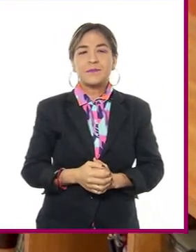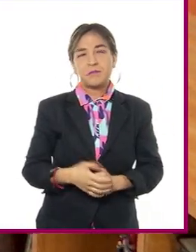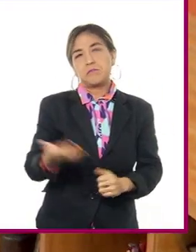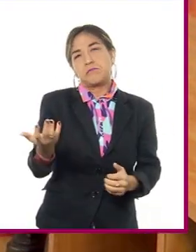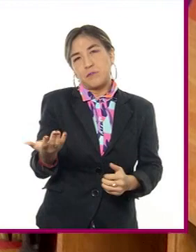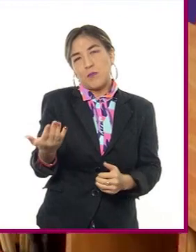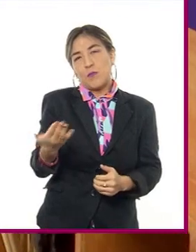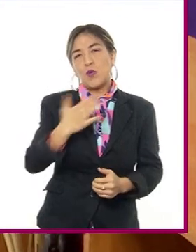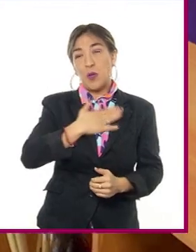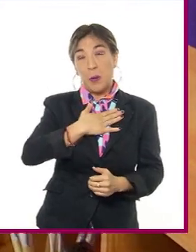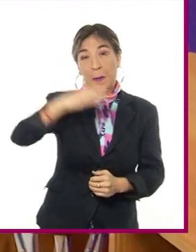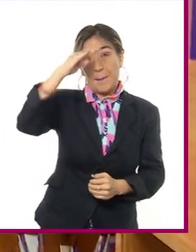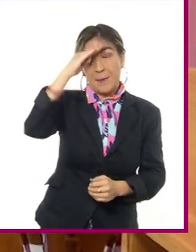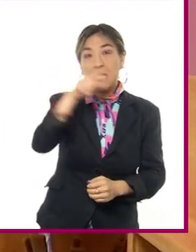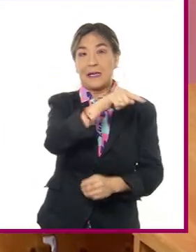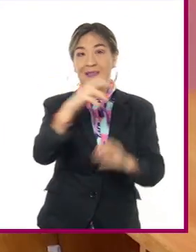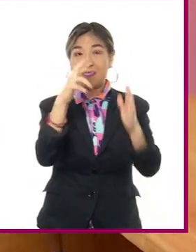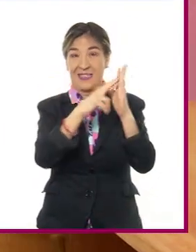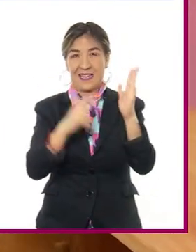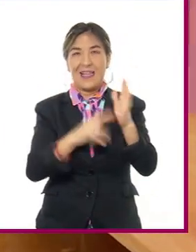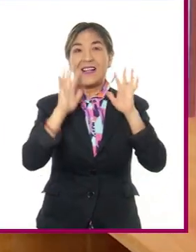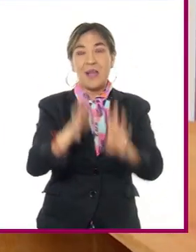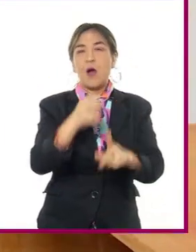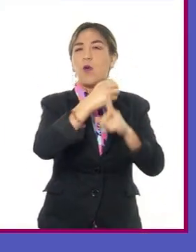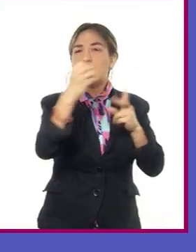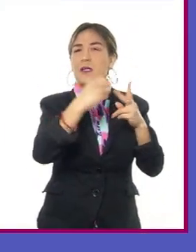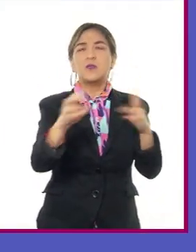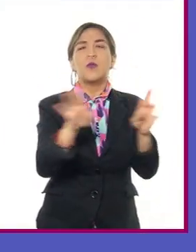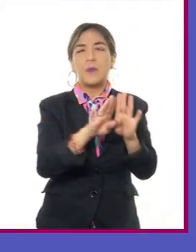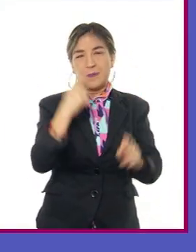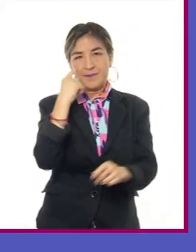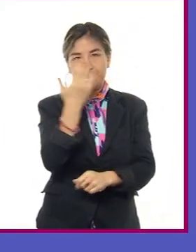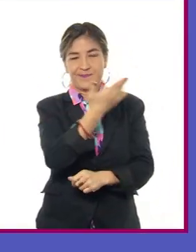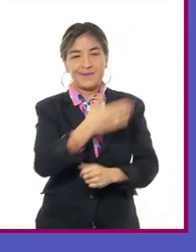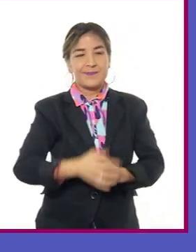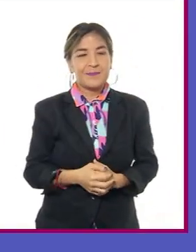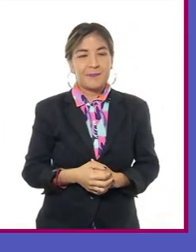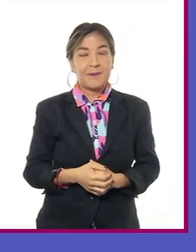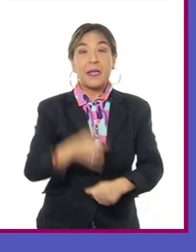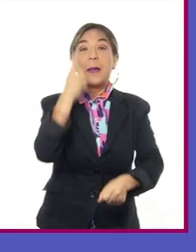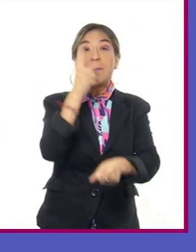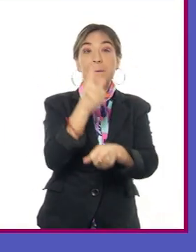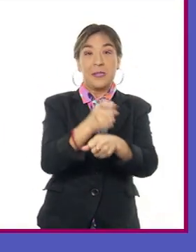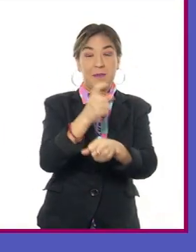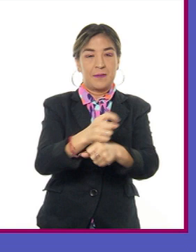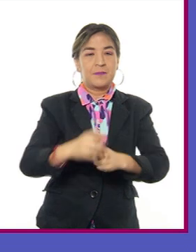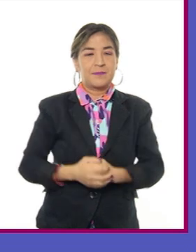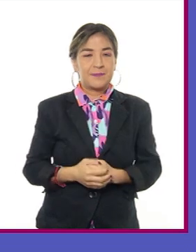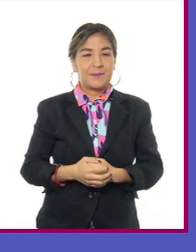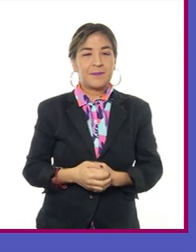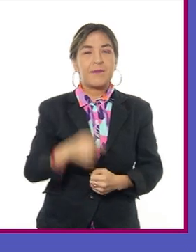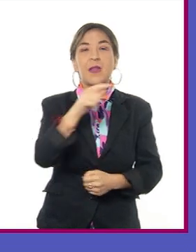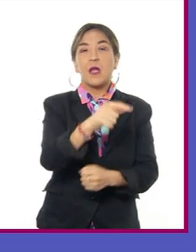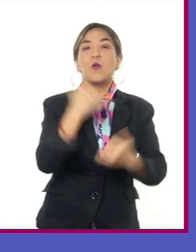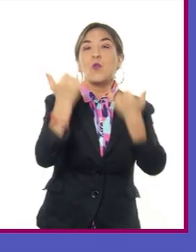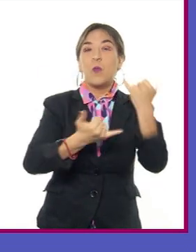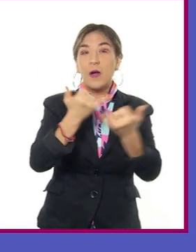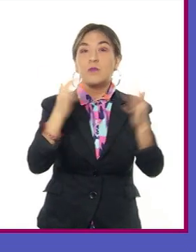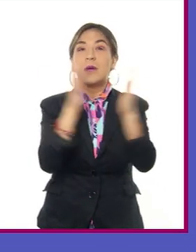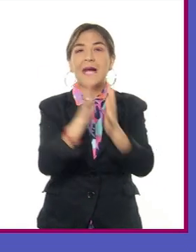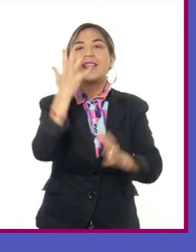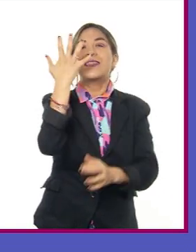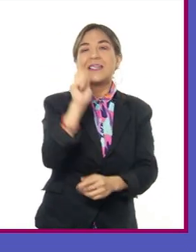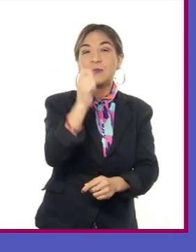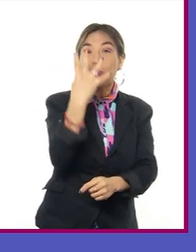Considero que las reglas organizadas quedarían de la siguiente manera. Número 1. El partido consta de 4 cuartos de